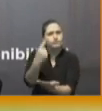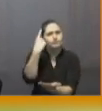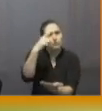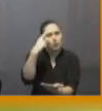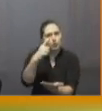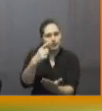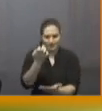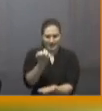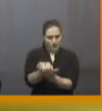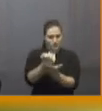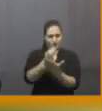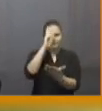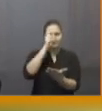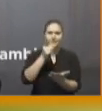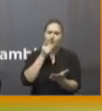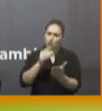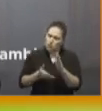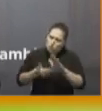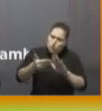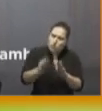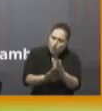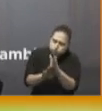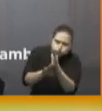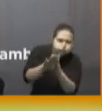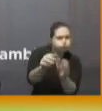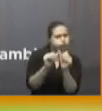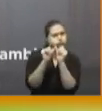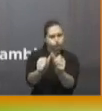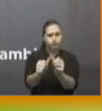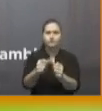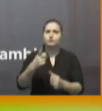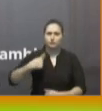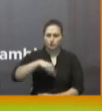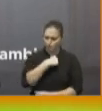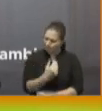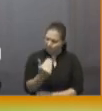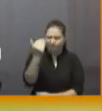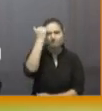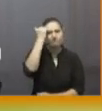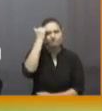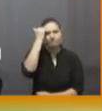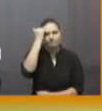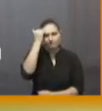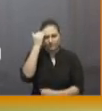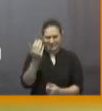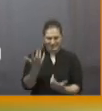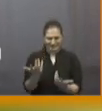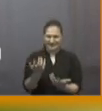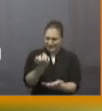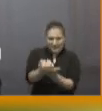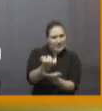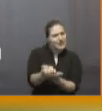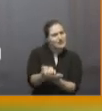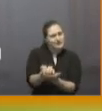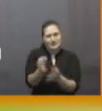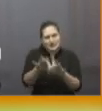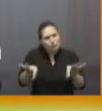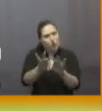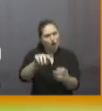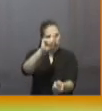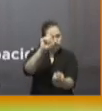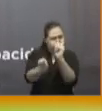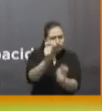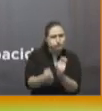ir arreglando pero la reforma debe de retomarse en